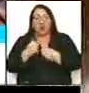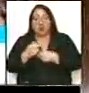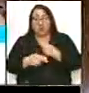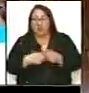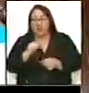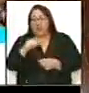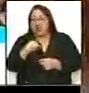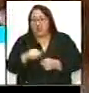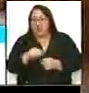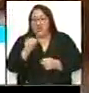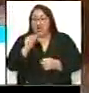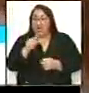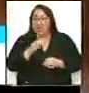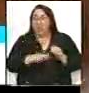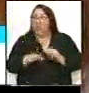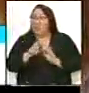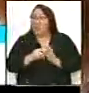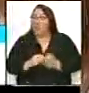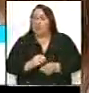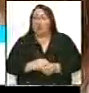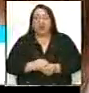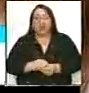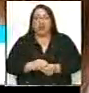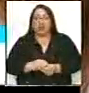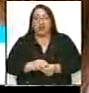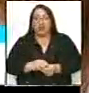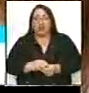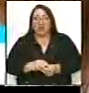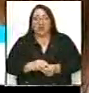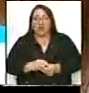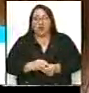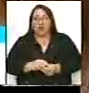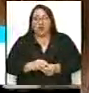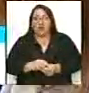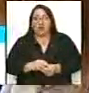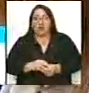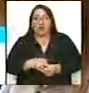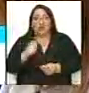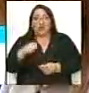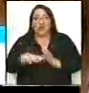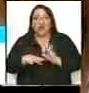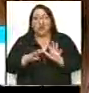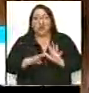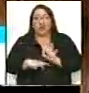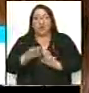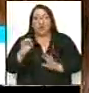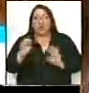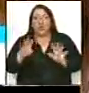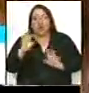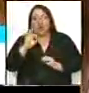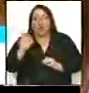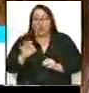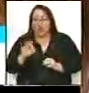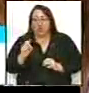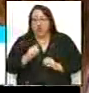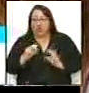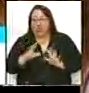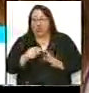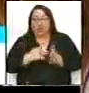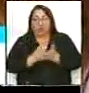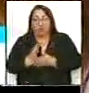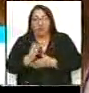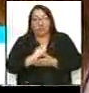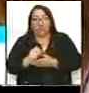Nacional, sí. Ese movimiento regional, al hacer esa alianza, requiere sacar 9%, ya no 8, para poder mantener